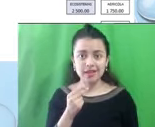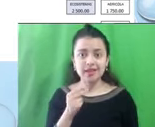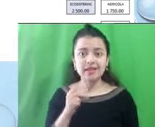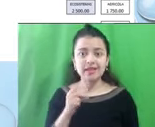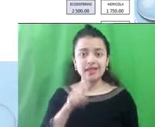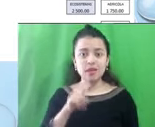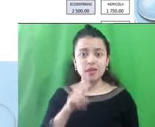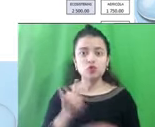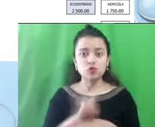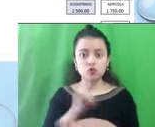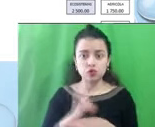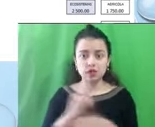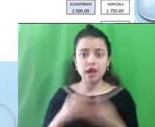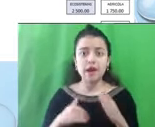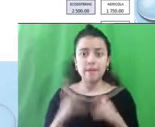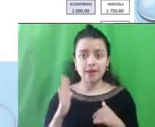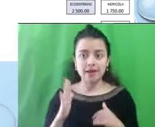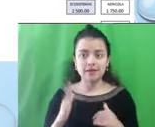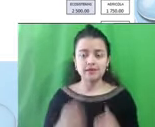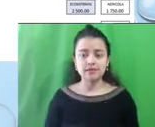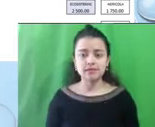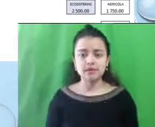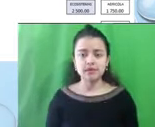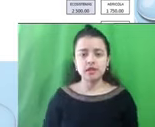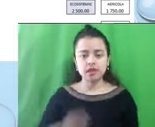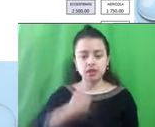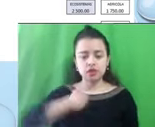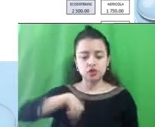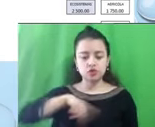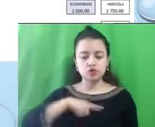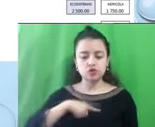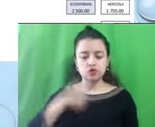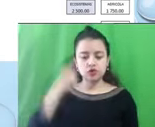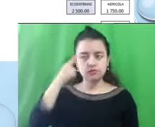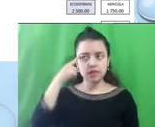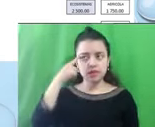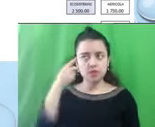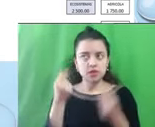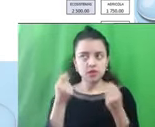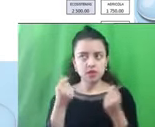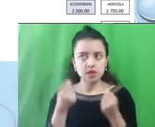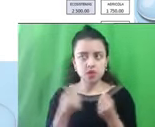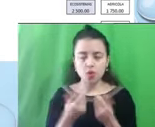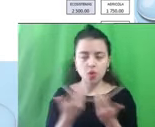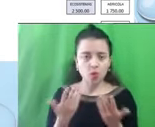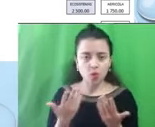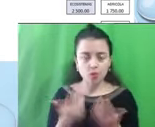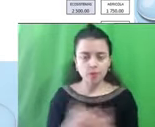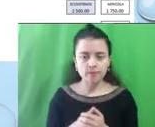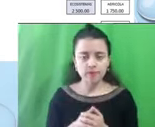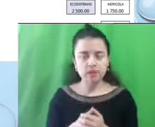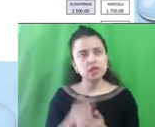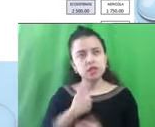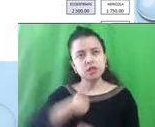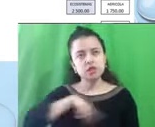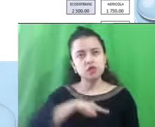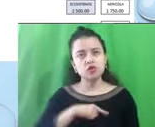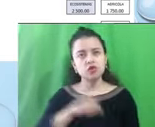miramos en plata más o menos, ¿cierto? El 100%, si tuviéramos nosotros 10 millones de pesos,